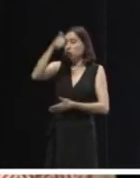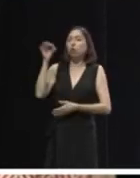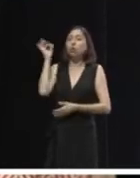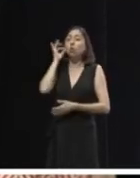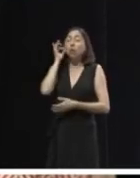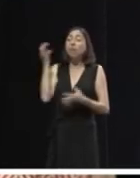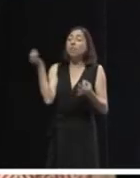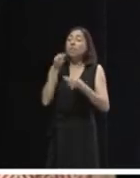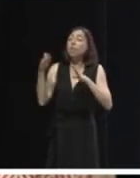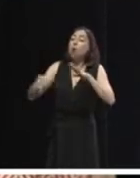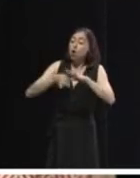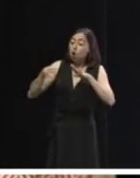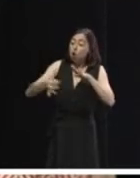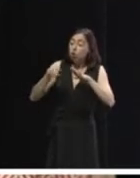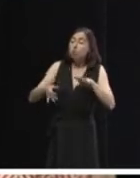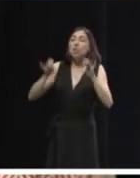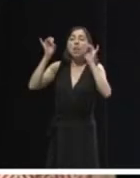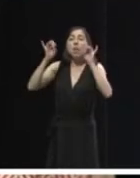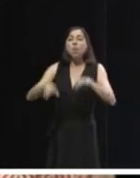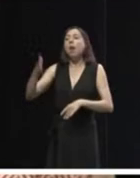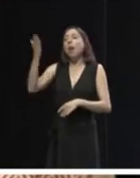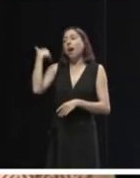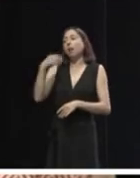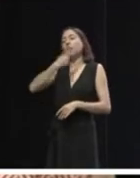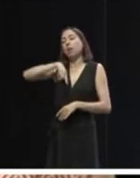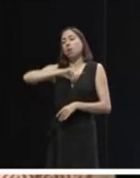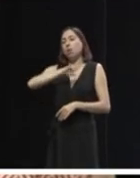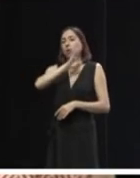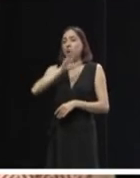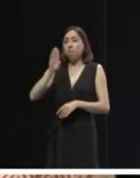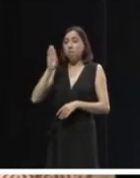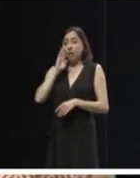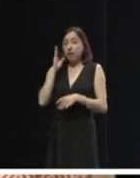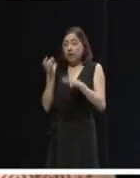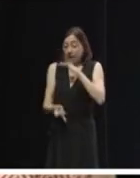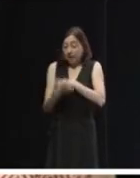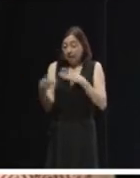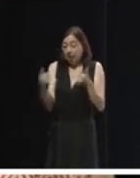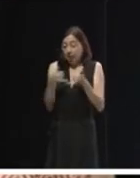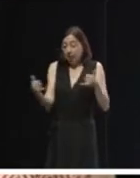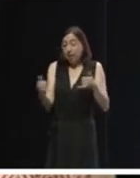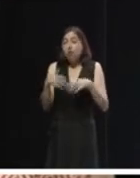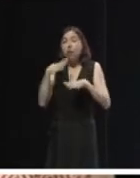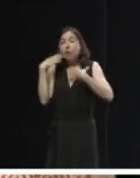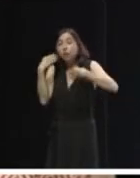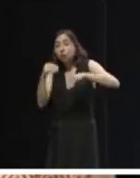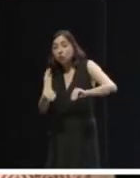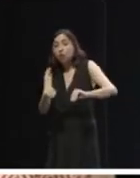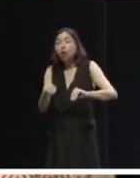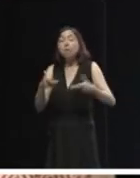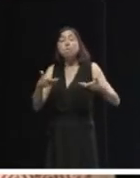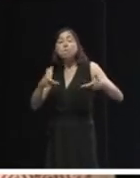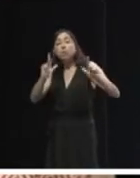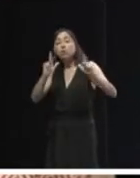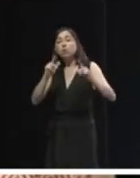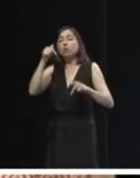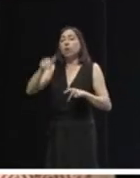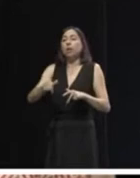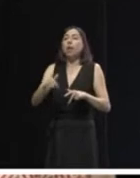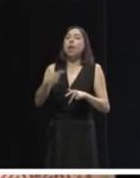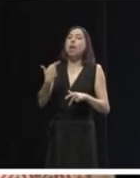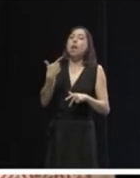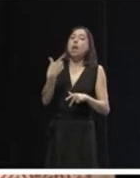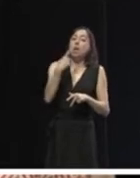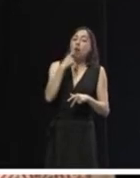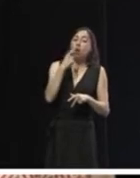coser y tejer como lo hicieron nuestras madres. Tenemos que establecer ese hilo de la historia que haga posible en verde, en rojo y en